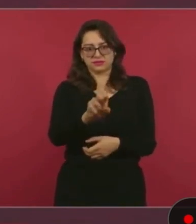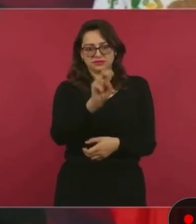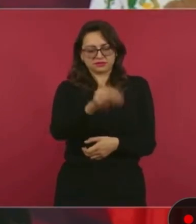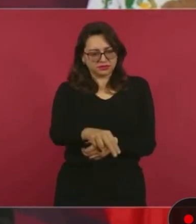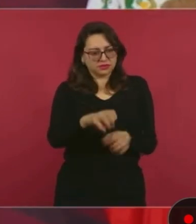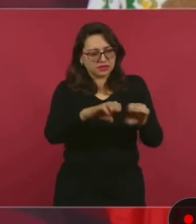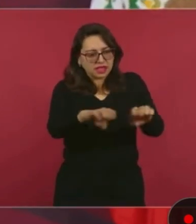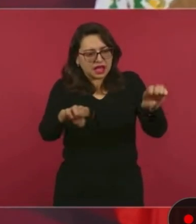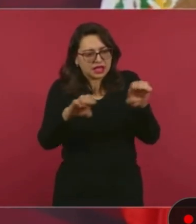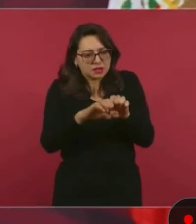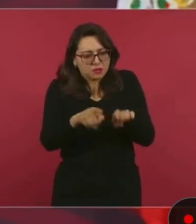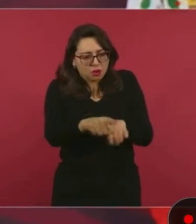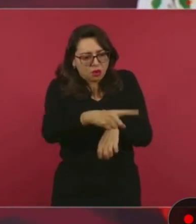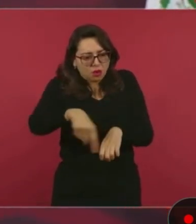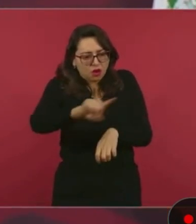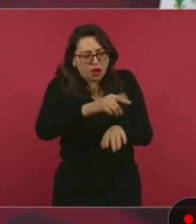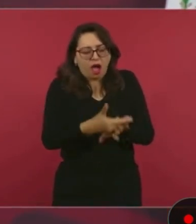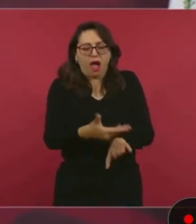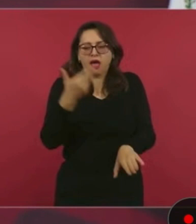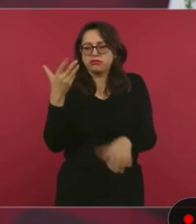gentes de García Luna,